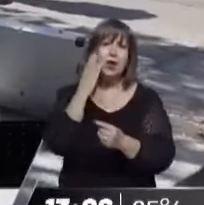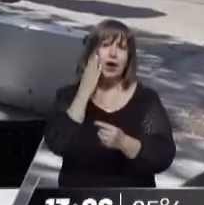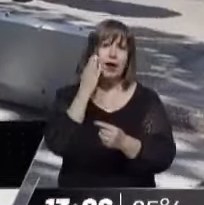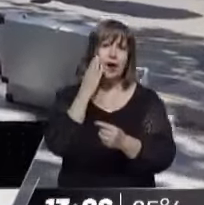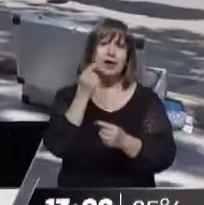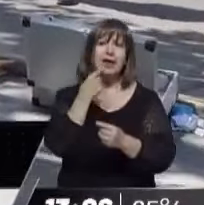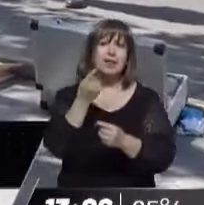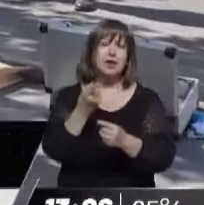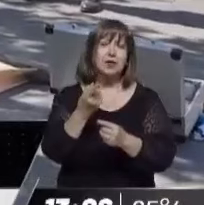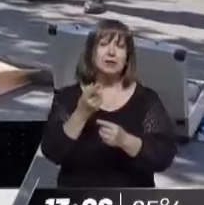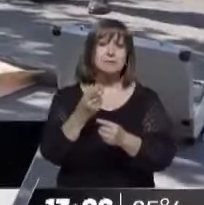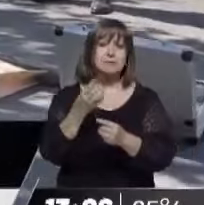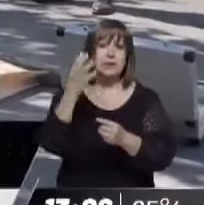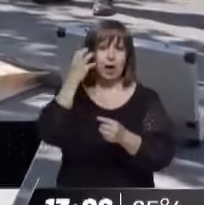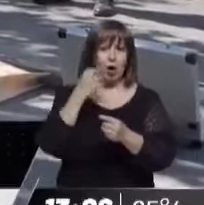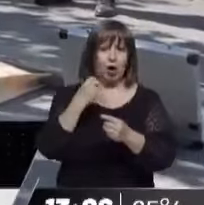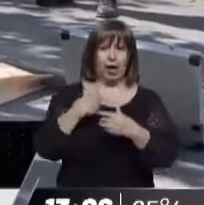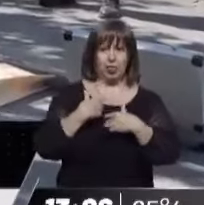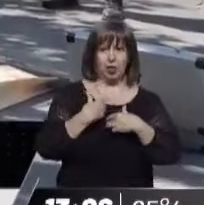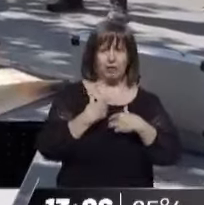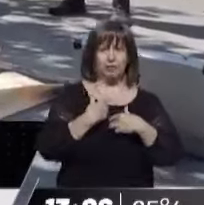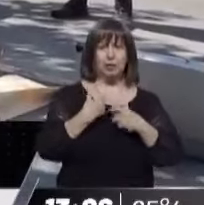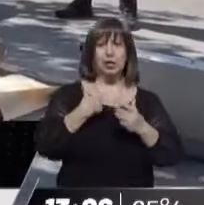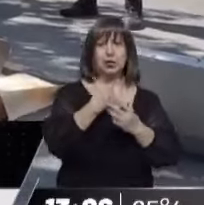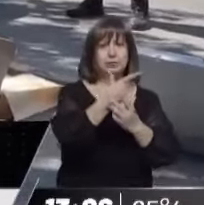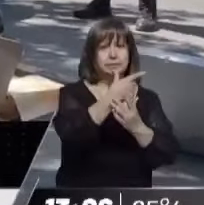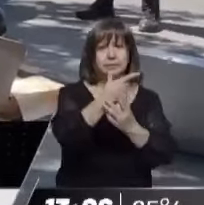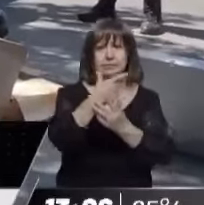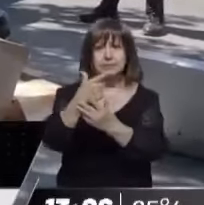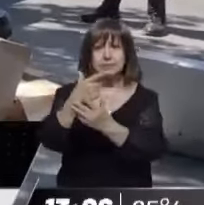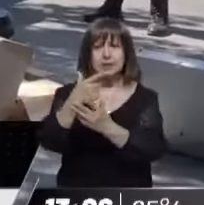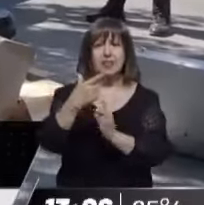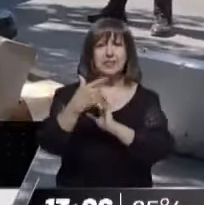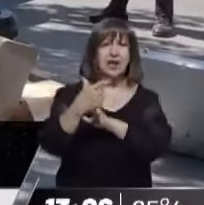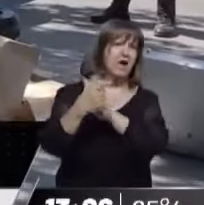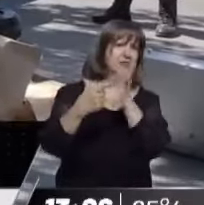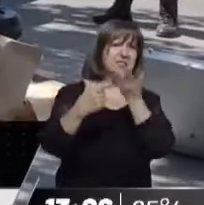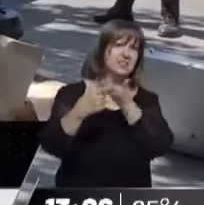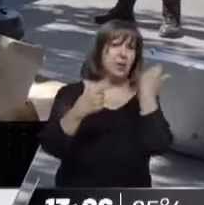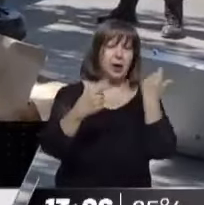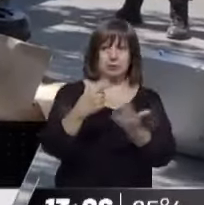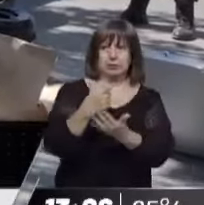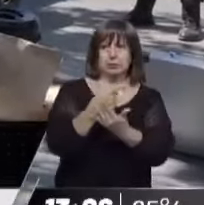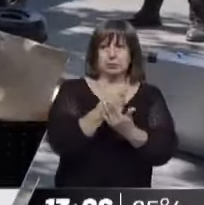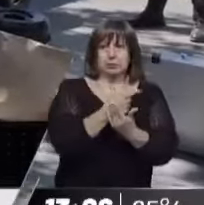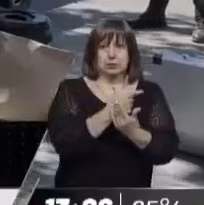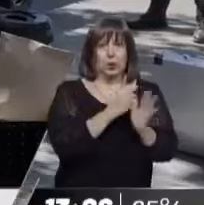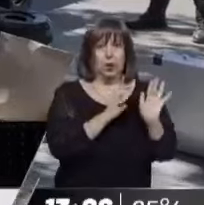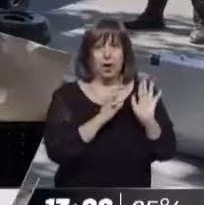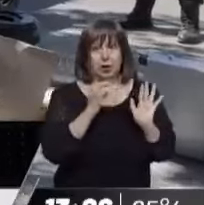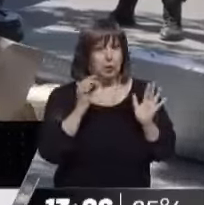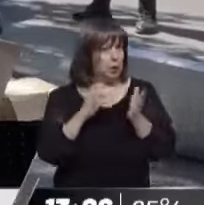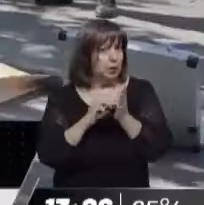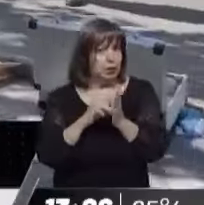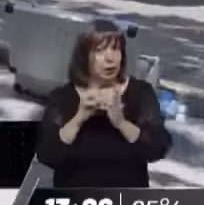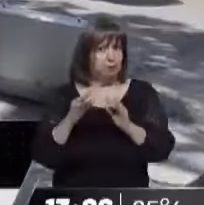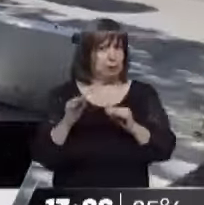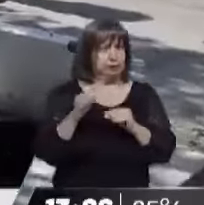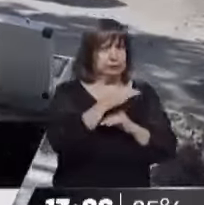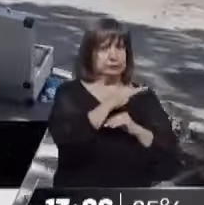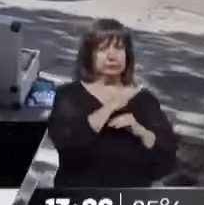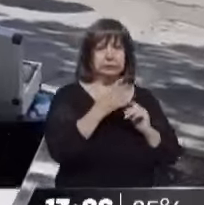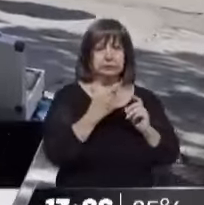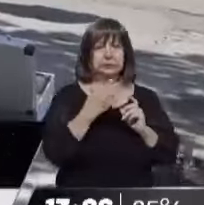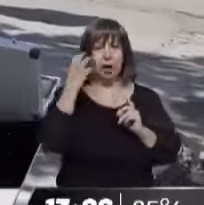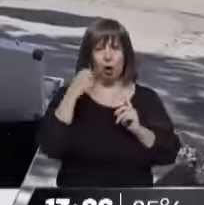No, como enojo porque estábamos acá, digamos, como claro. Váyanse, digamos, eso sería. Mira, allá, Rulito, a ver si podemos tomarlo, pero ustedes